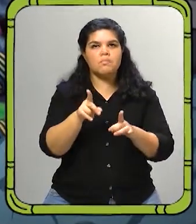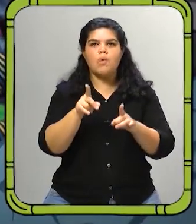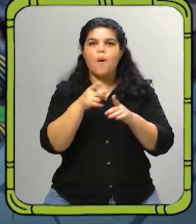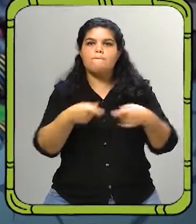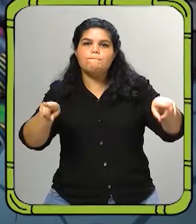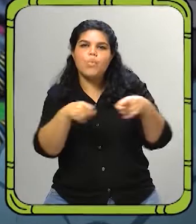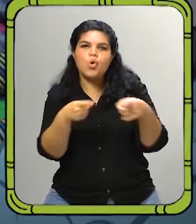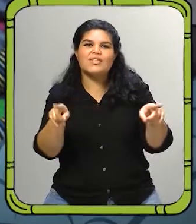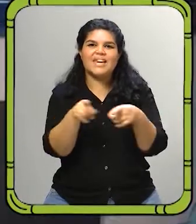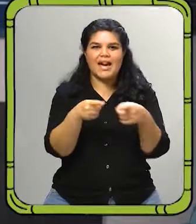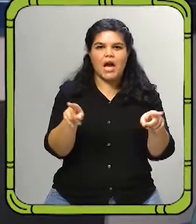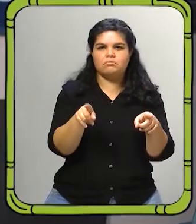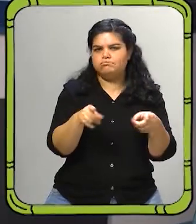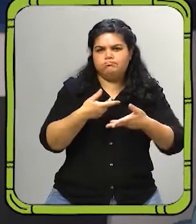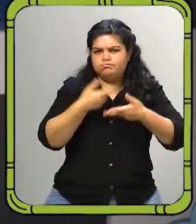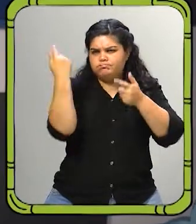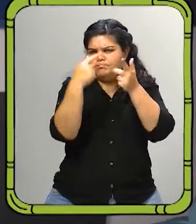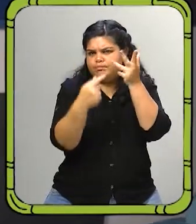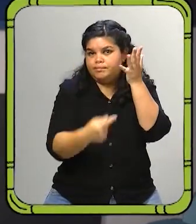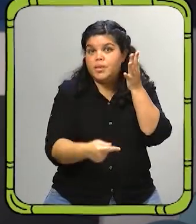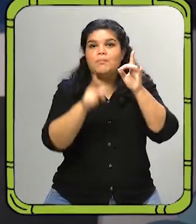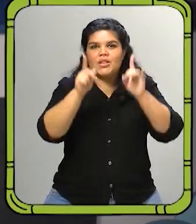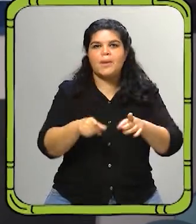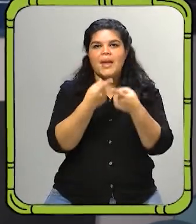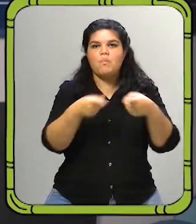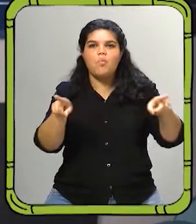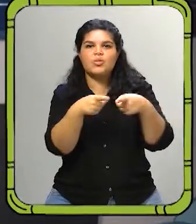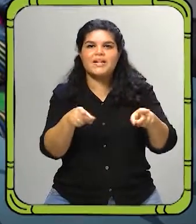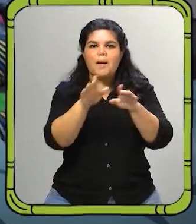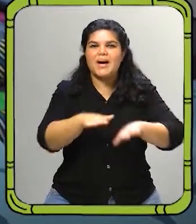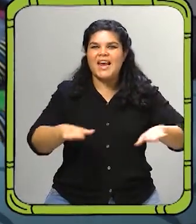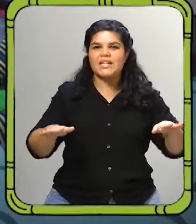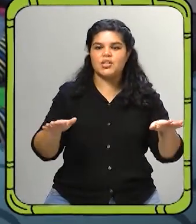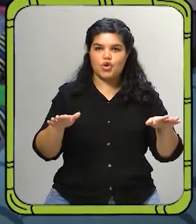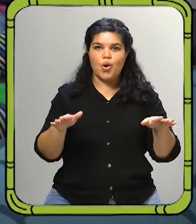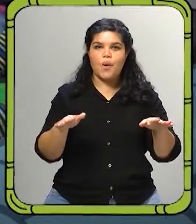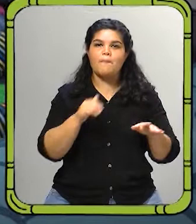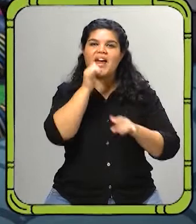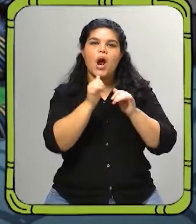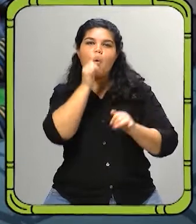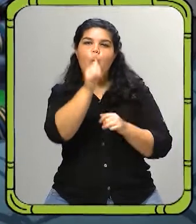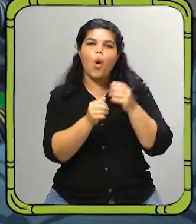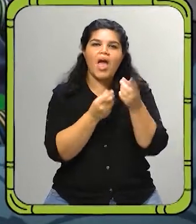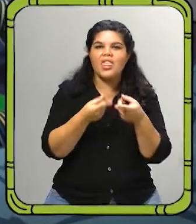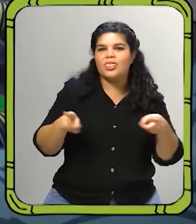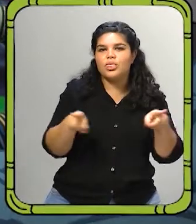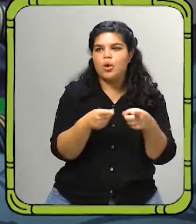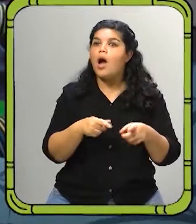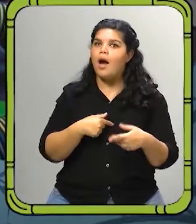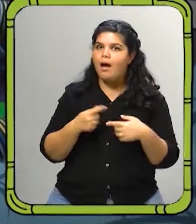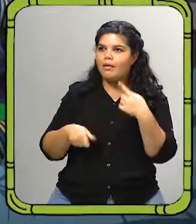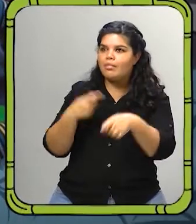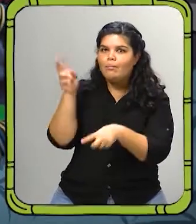un montón de música, pero también tiene un proyecto que se llama Cantacuentos, que hace música para chicos. Lo vamos a buscar, porque no nos han contado eso. Porque nos han